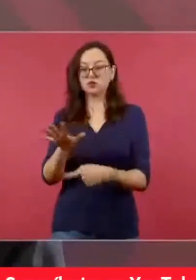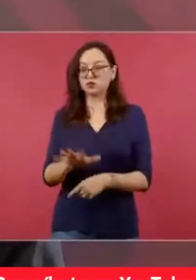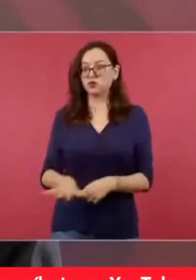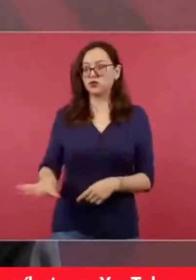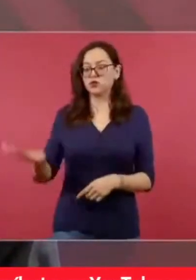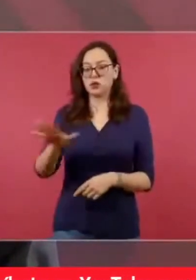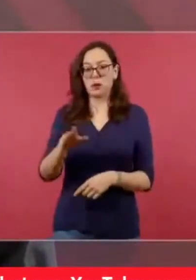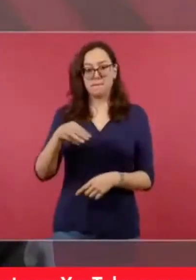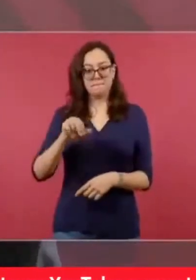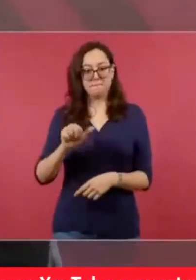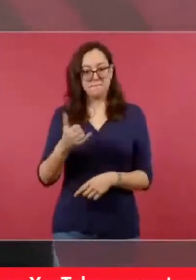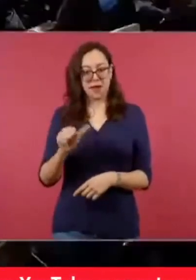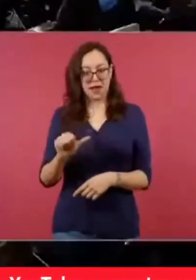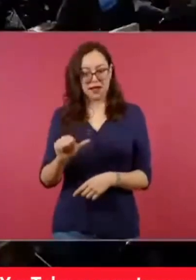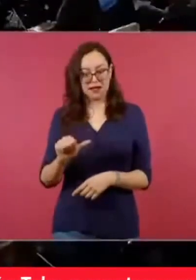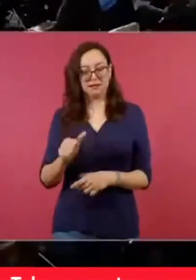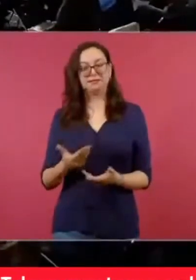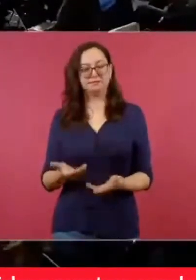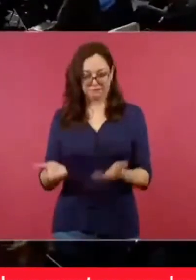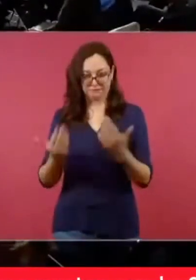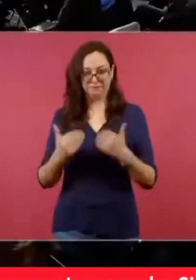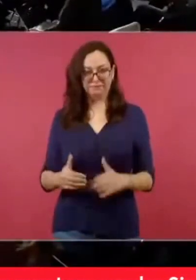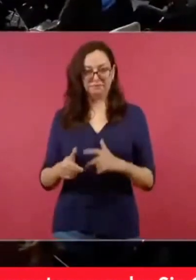muy importante. Adelante.